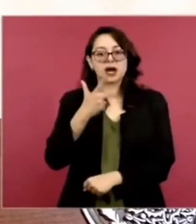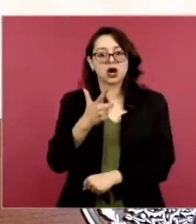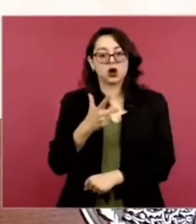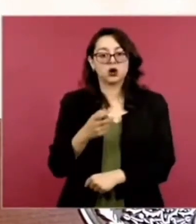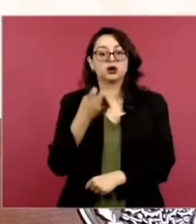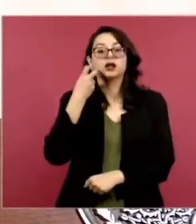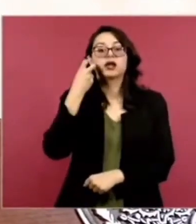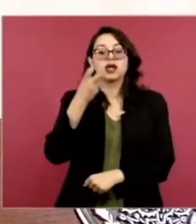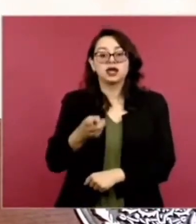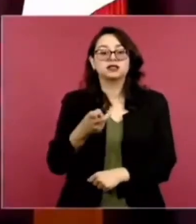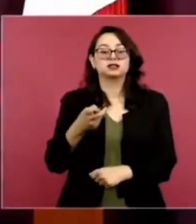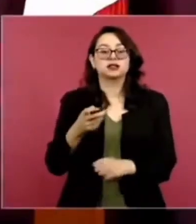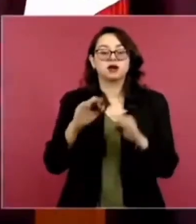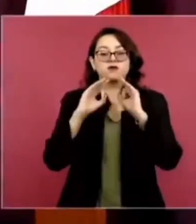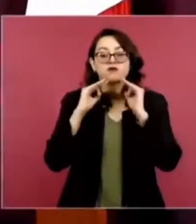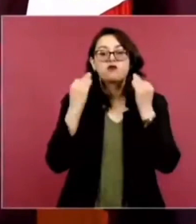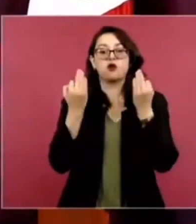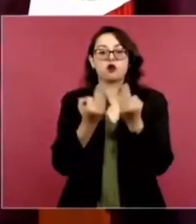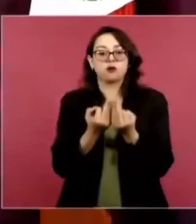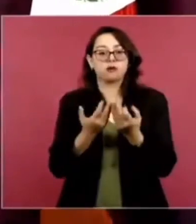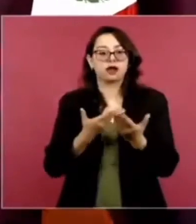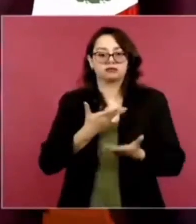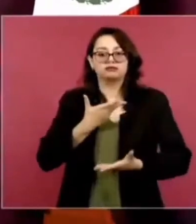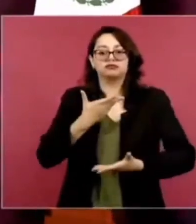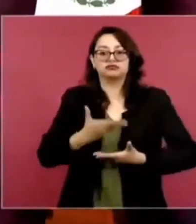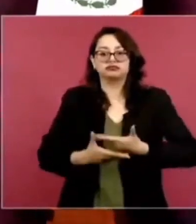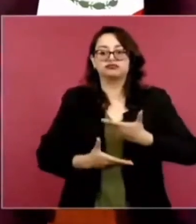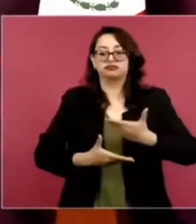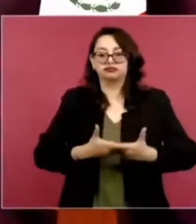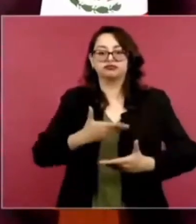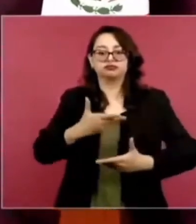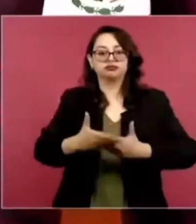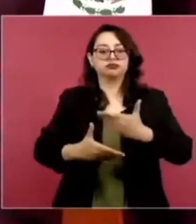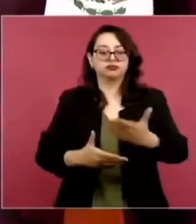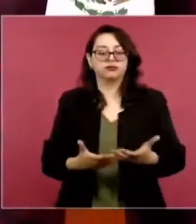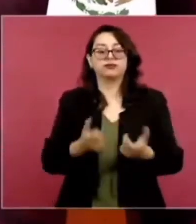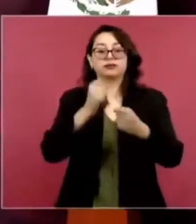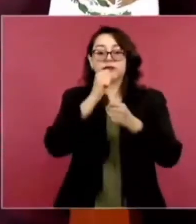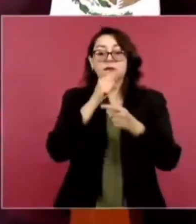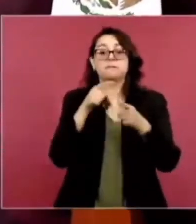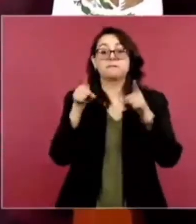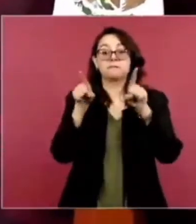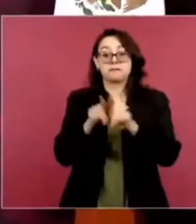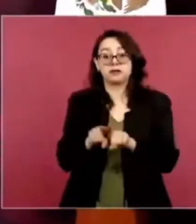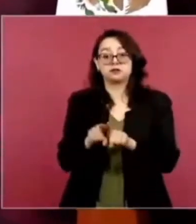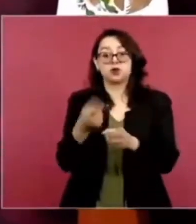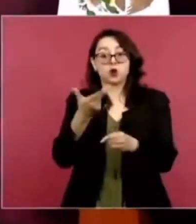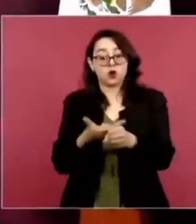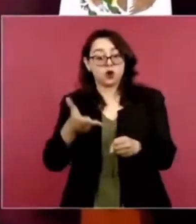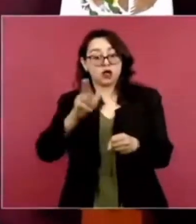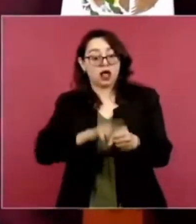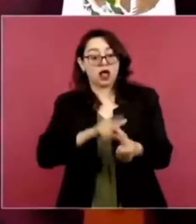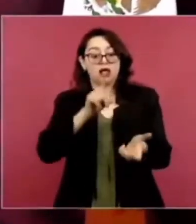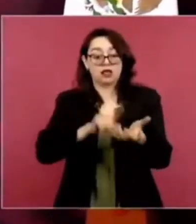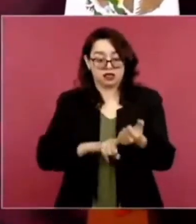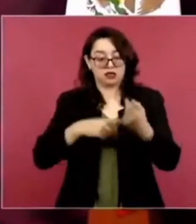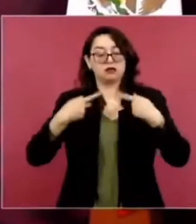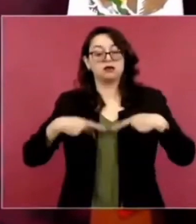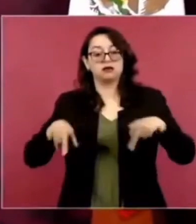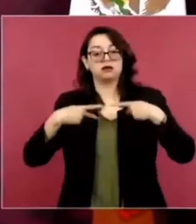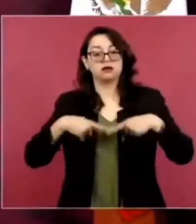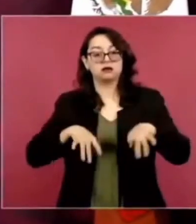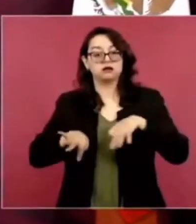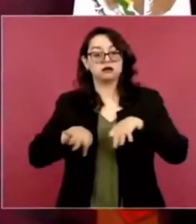esa contribución de los trabajadores. Y lo mismo en el caso de los trabajadores de la salud.